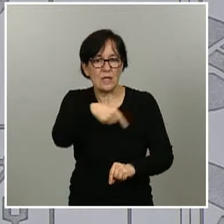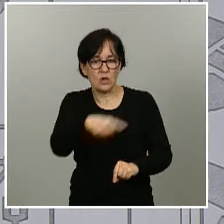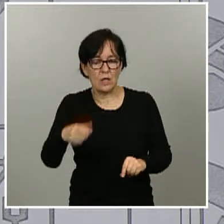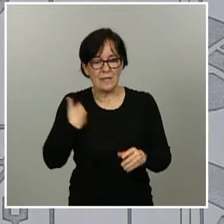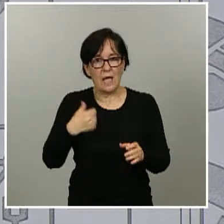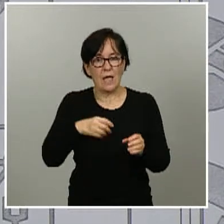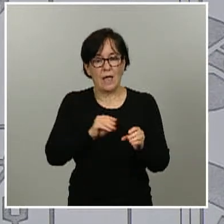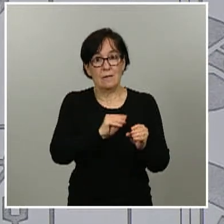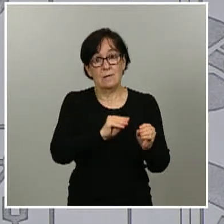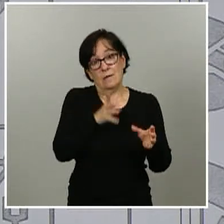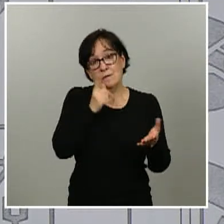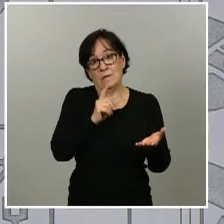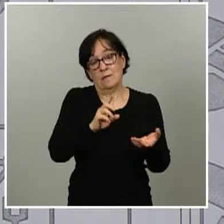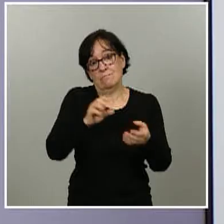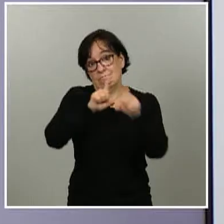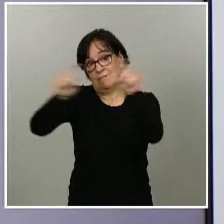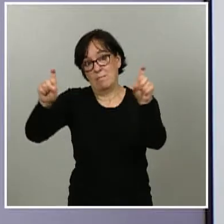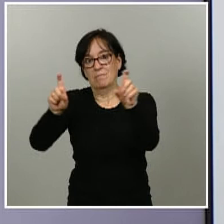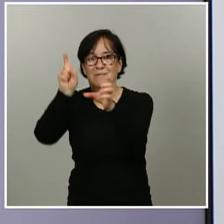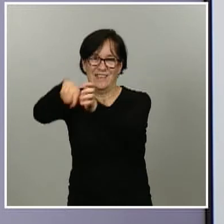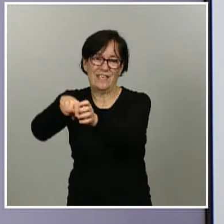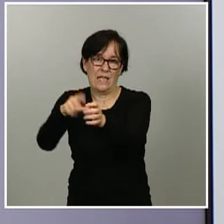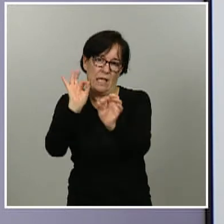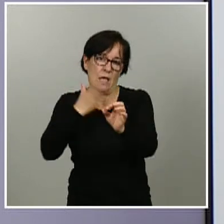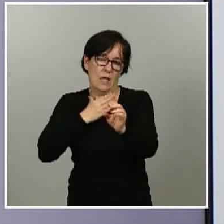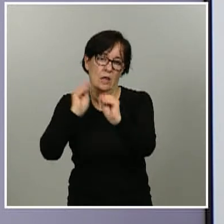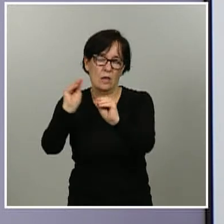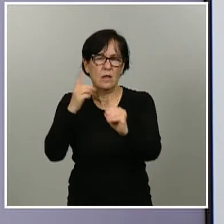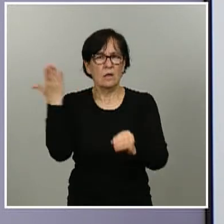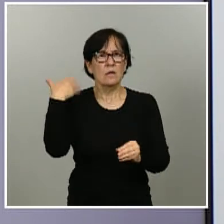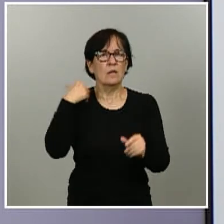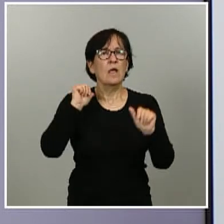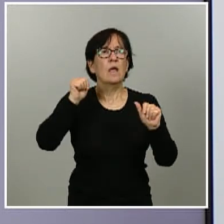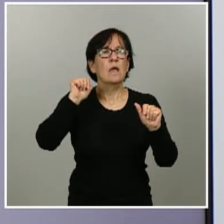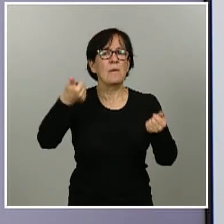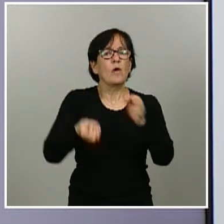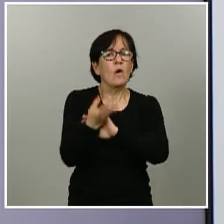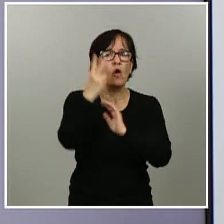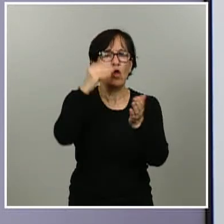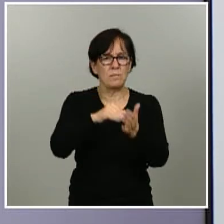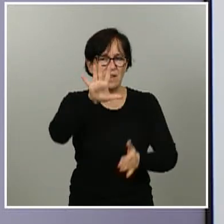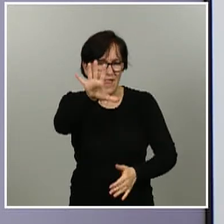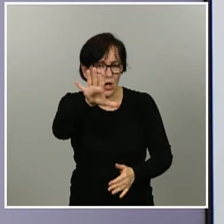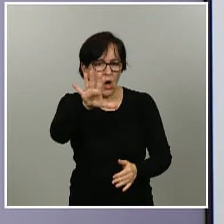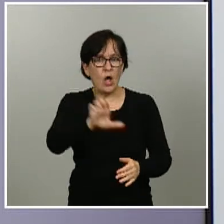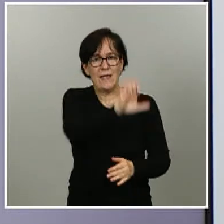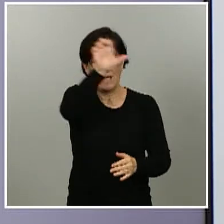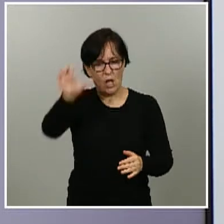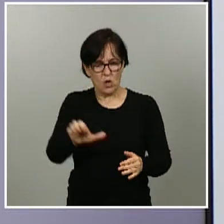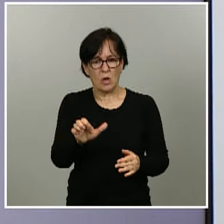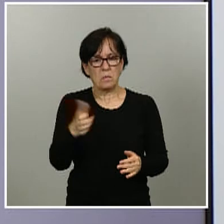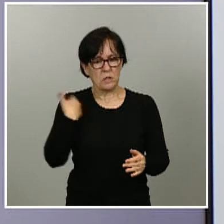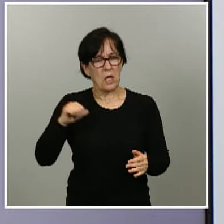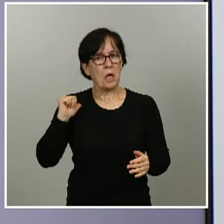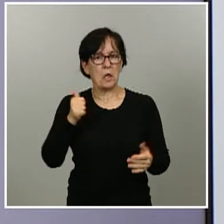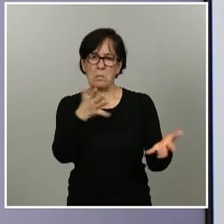agencia que le correspondiera. Es un centro que existe desde el año 2005, se creó en el año 2005 en Europa, es decir, lleva ahora más o menos